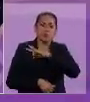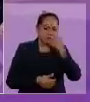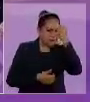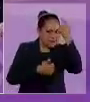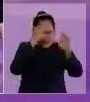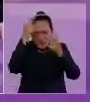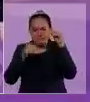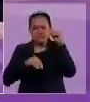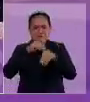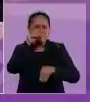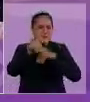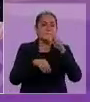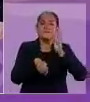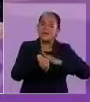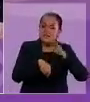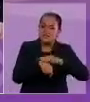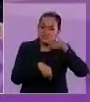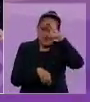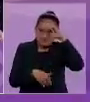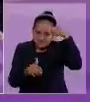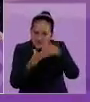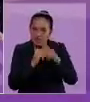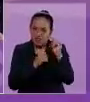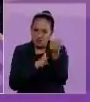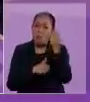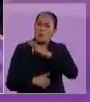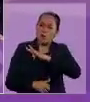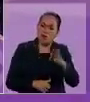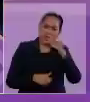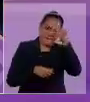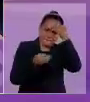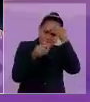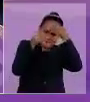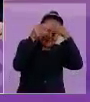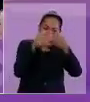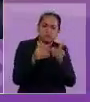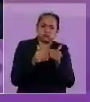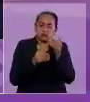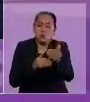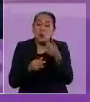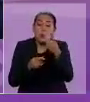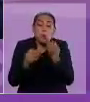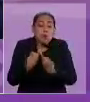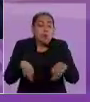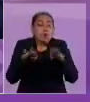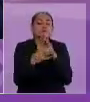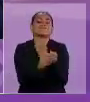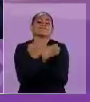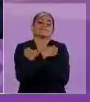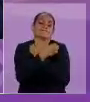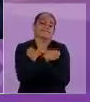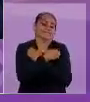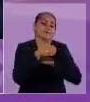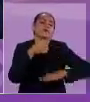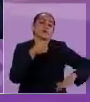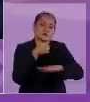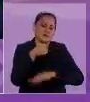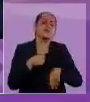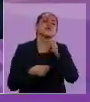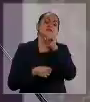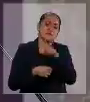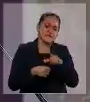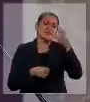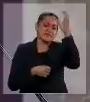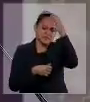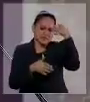al mismo tiempo que incrementamos nuestro conocimiento de educación básica. Y la ciencia y la tecnología nos pueden ayudar a resolver muchos problemas.